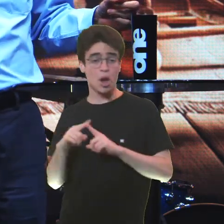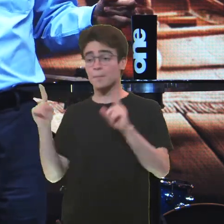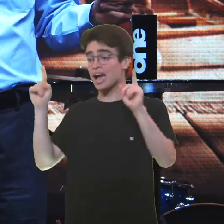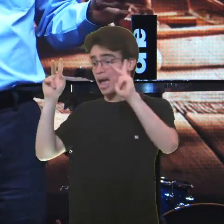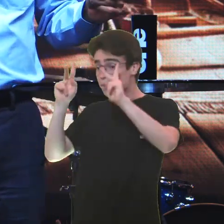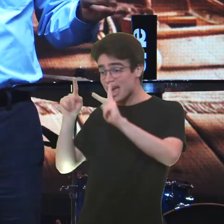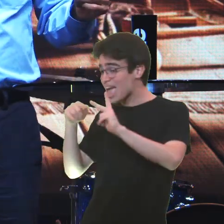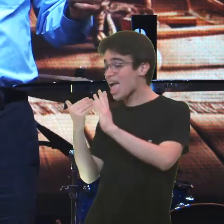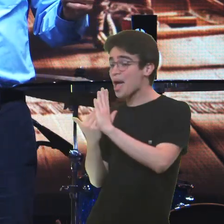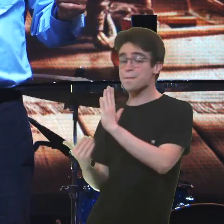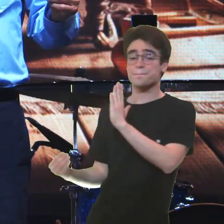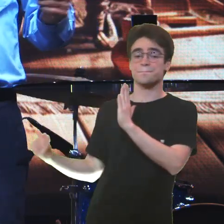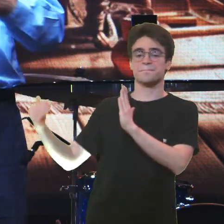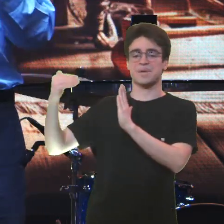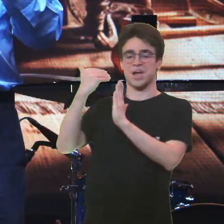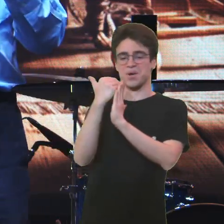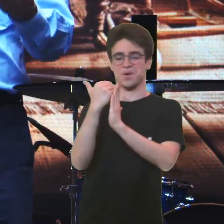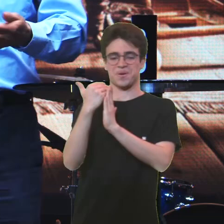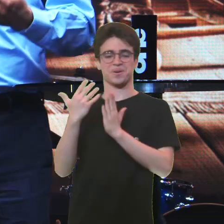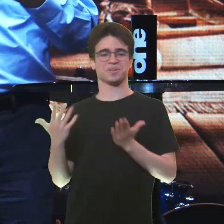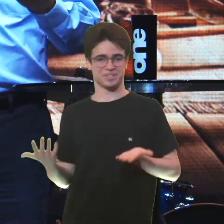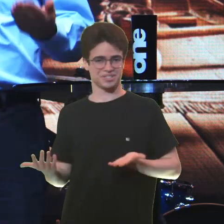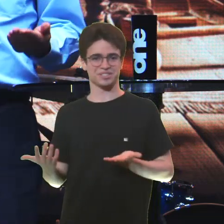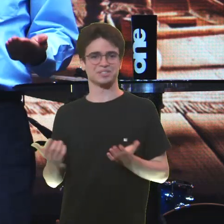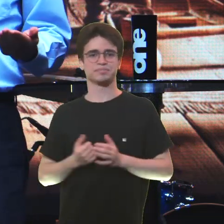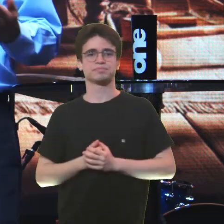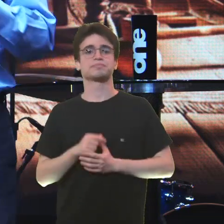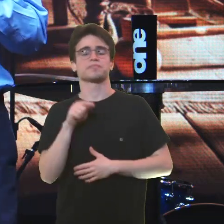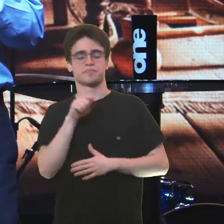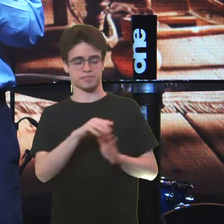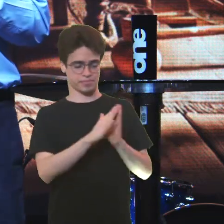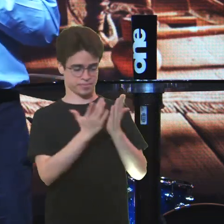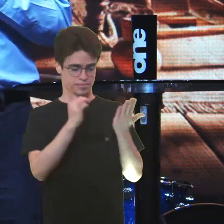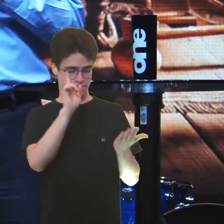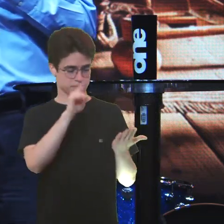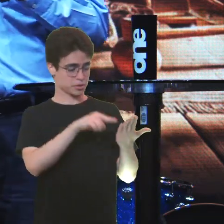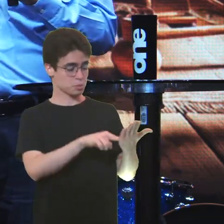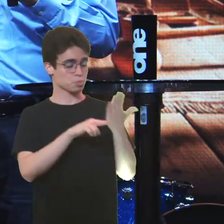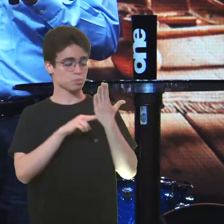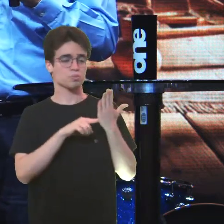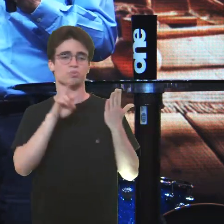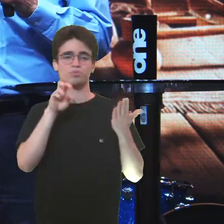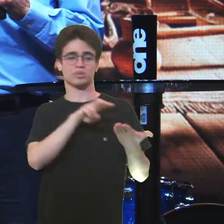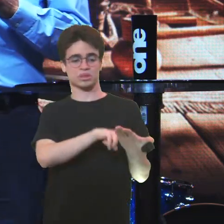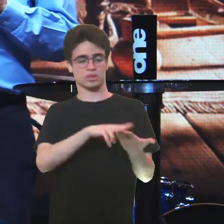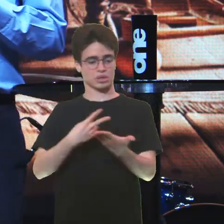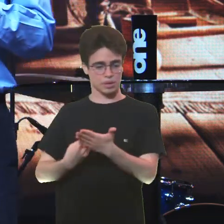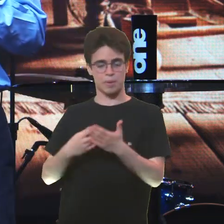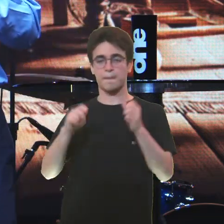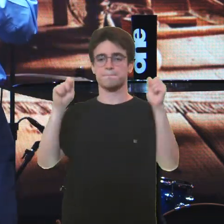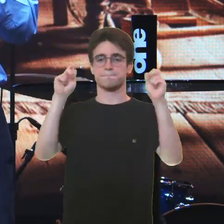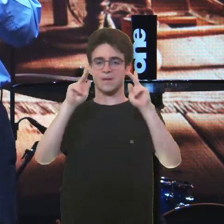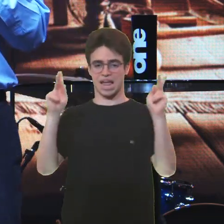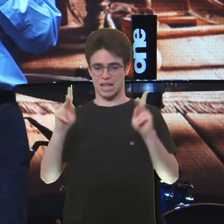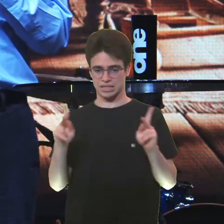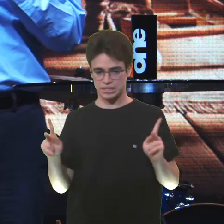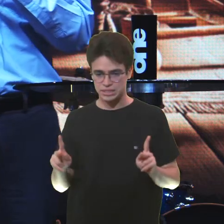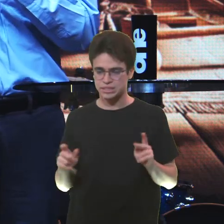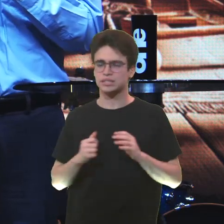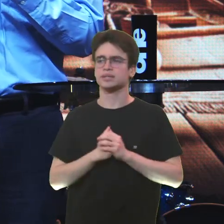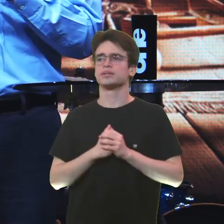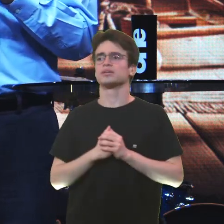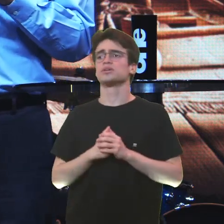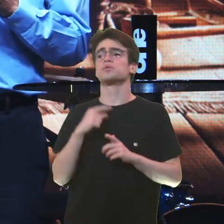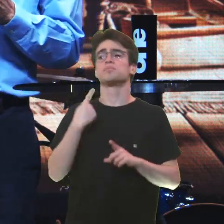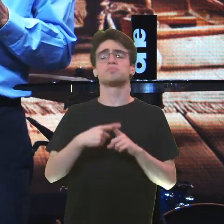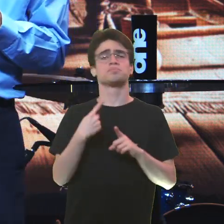Mas é muito mais do que a paz. En nuestras Biblias se traduce como paz Em nossas Bíblias é traduzido como paz. porque cuando se hizo